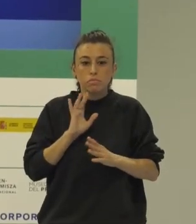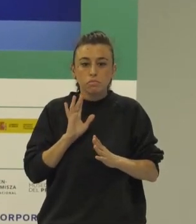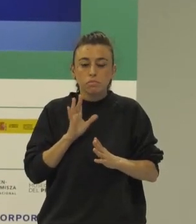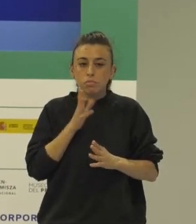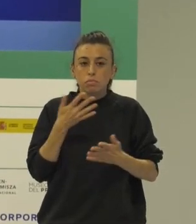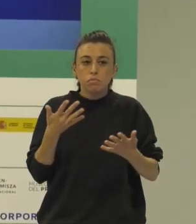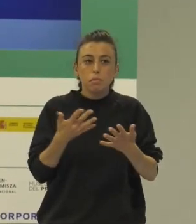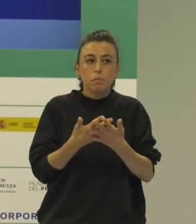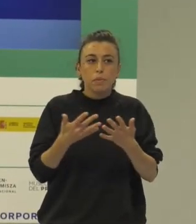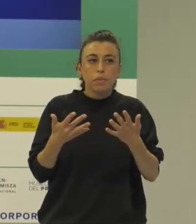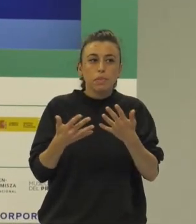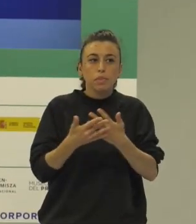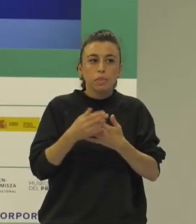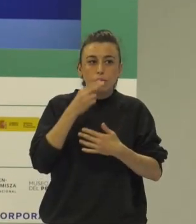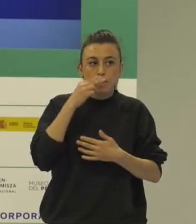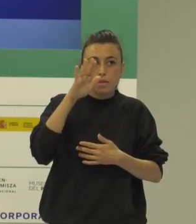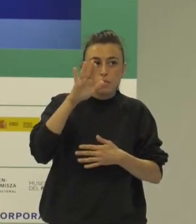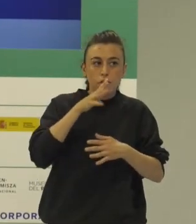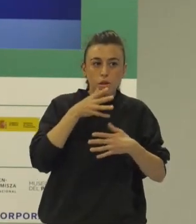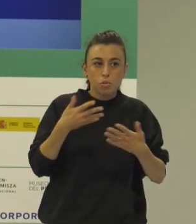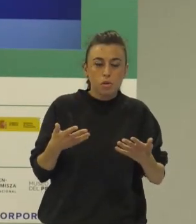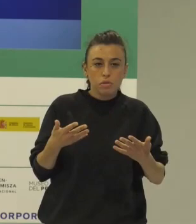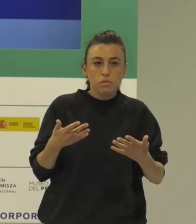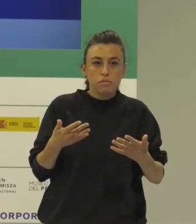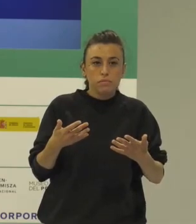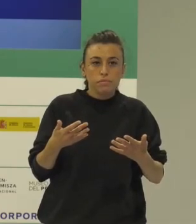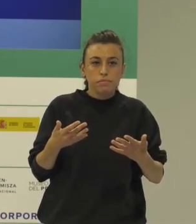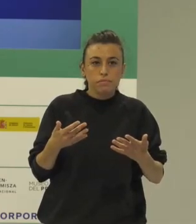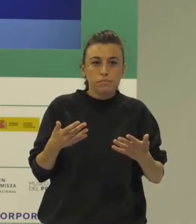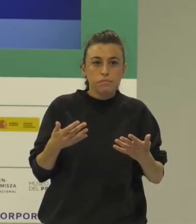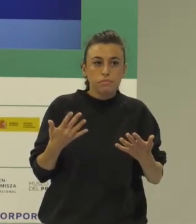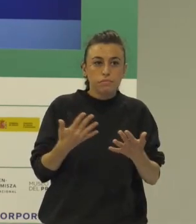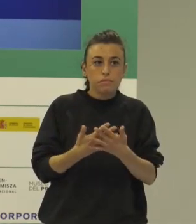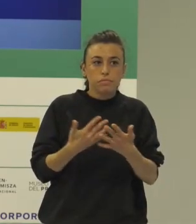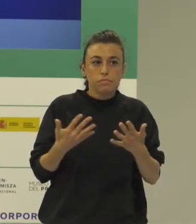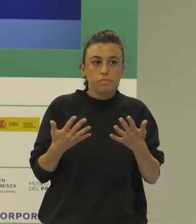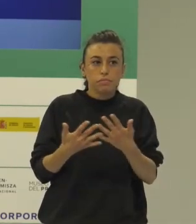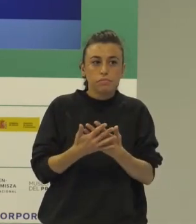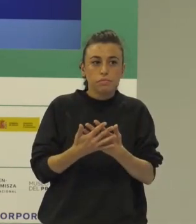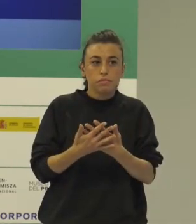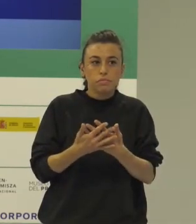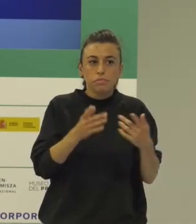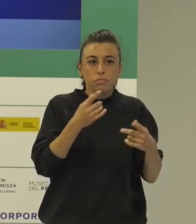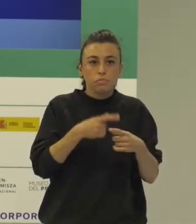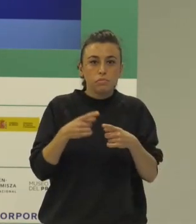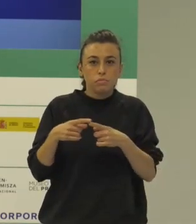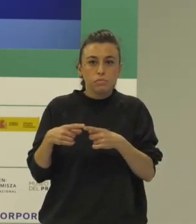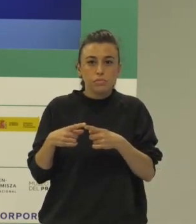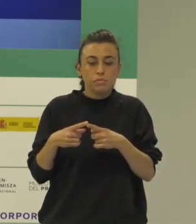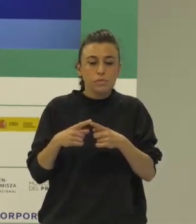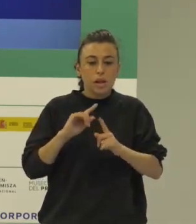de fascismo actual que se entremezcla todavía con elementos de las dictaduras de los años